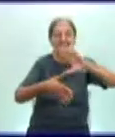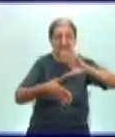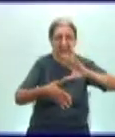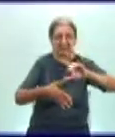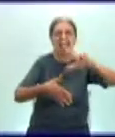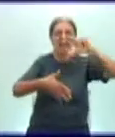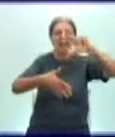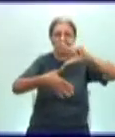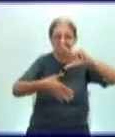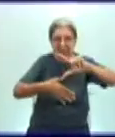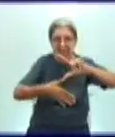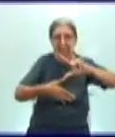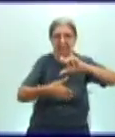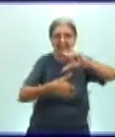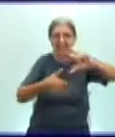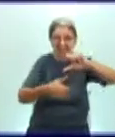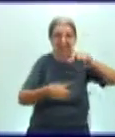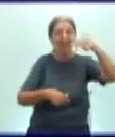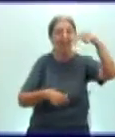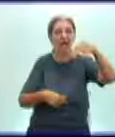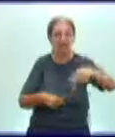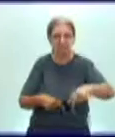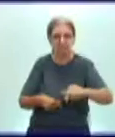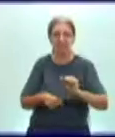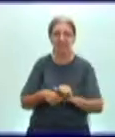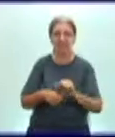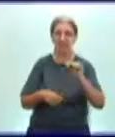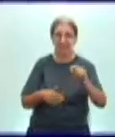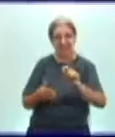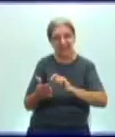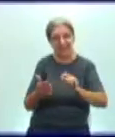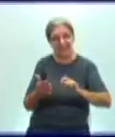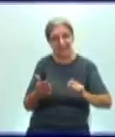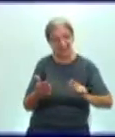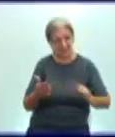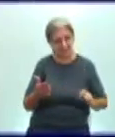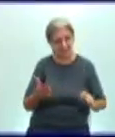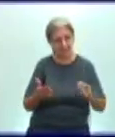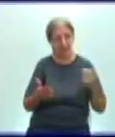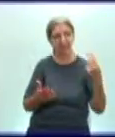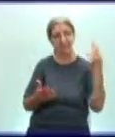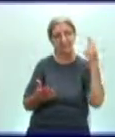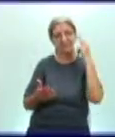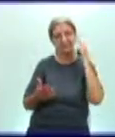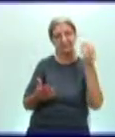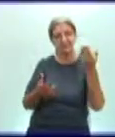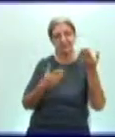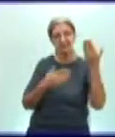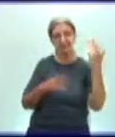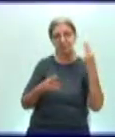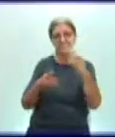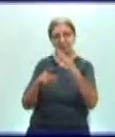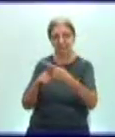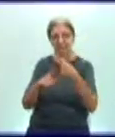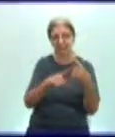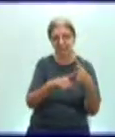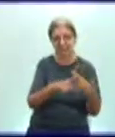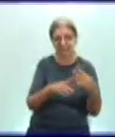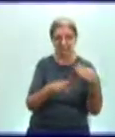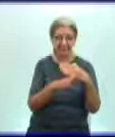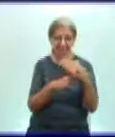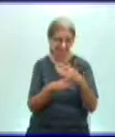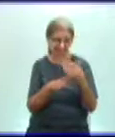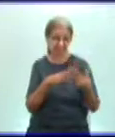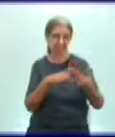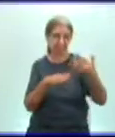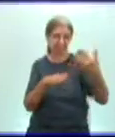la época actual. Por tanto, seguimos con una literatura del siglo XX, de la segunda mitad del siglo XX y lo que